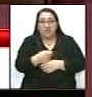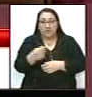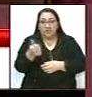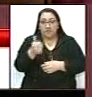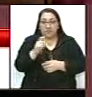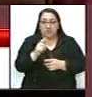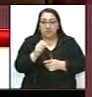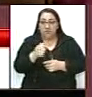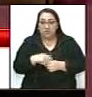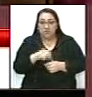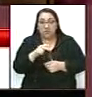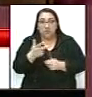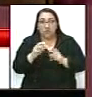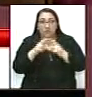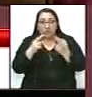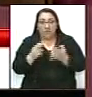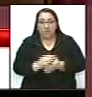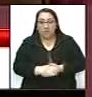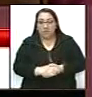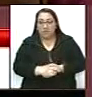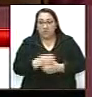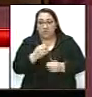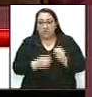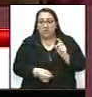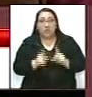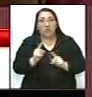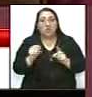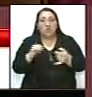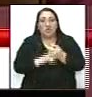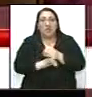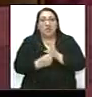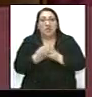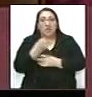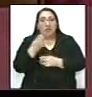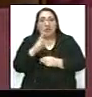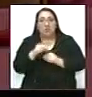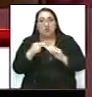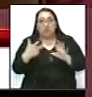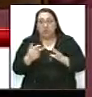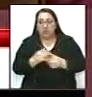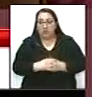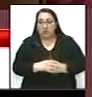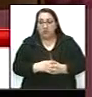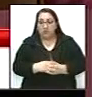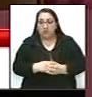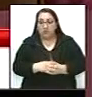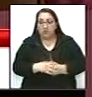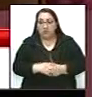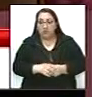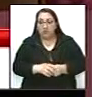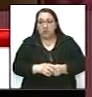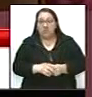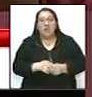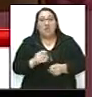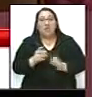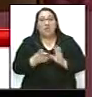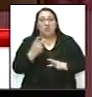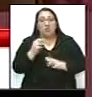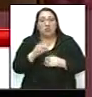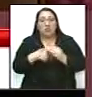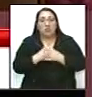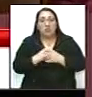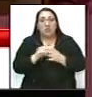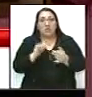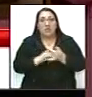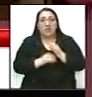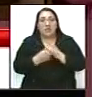acta de la tercera sesión ordinaria de fecha 11 de septiembre del 2018 y el acta de la cuarta sesión ordinaria de fecha 12 de septiembre del 2018.